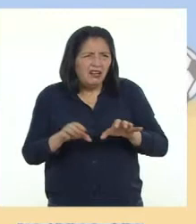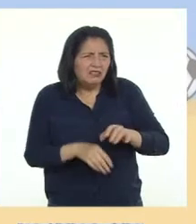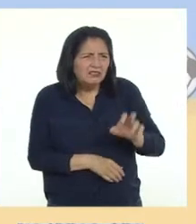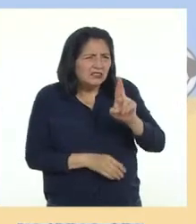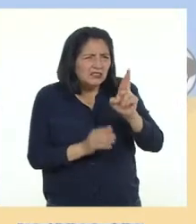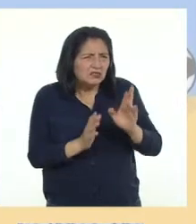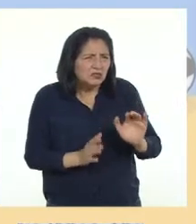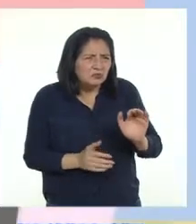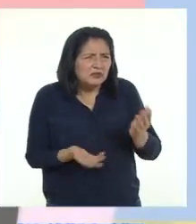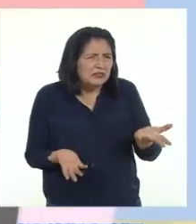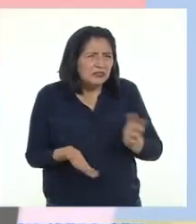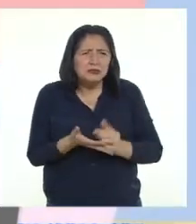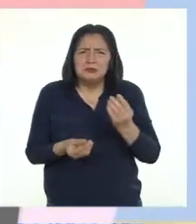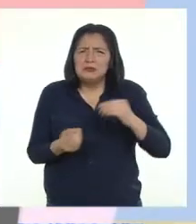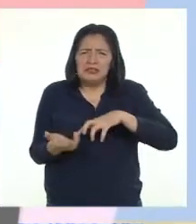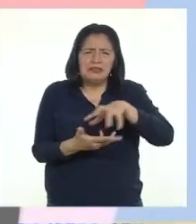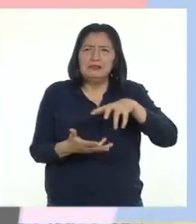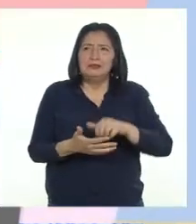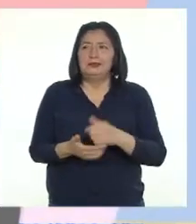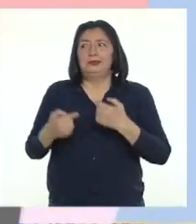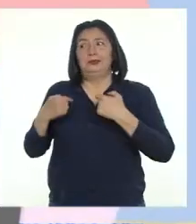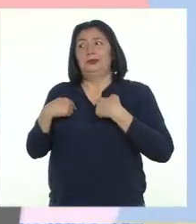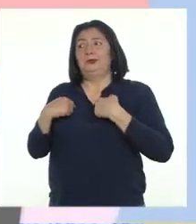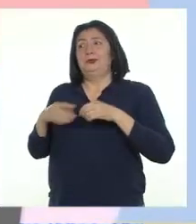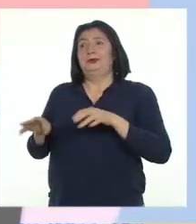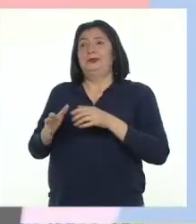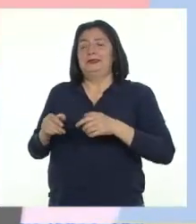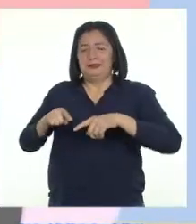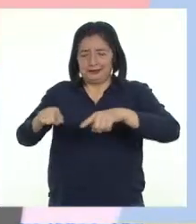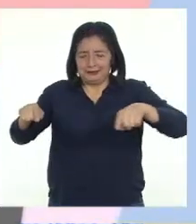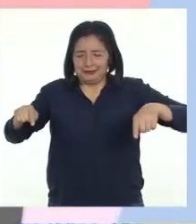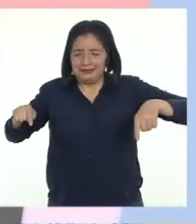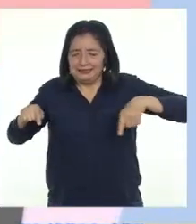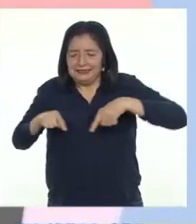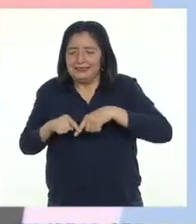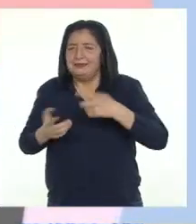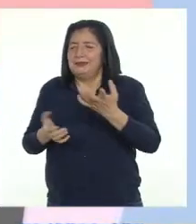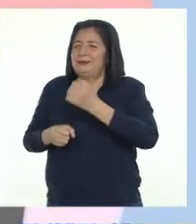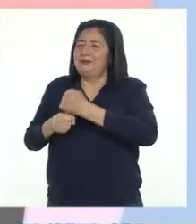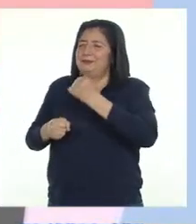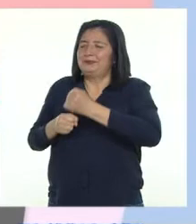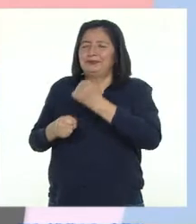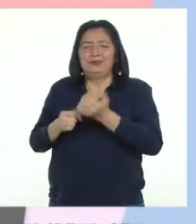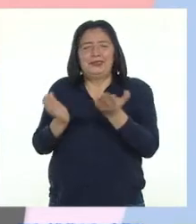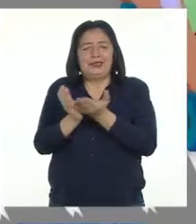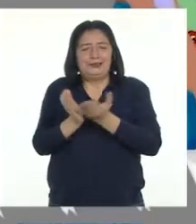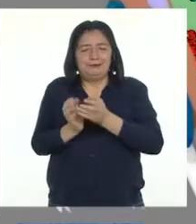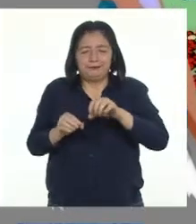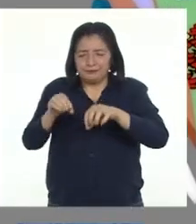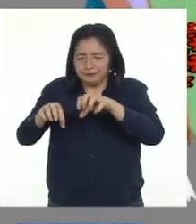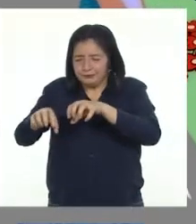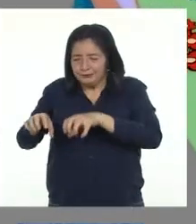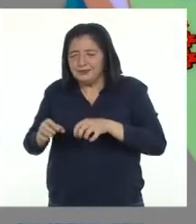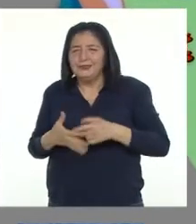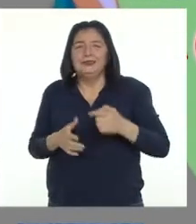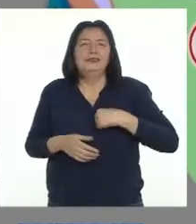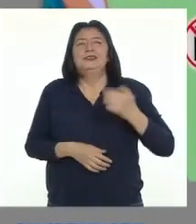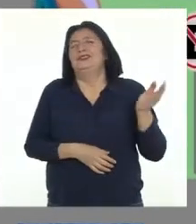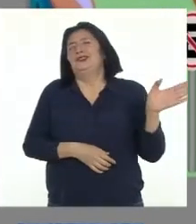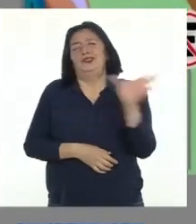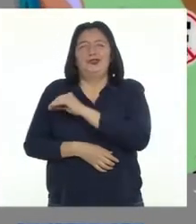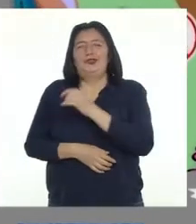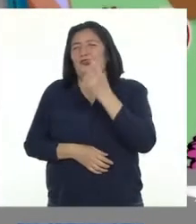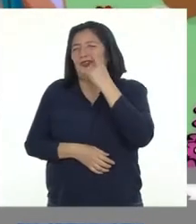Romina? ¿Por qué tanto desorden? Estoy haciendo una maqueta para un trabajo del cole. Quiero que todos conozcan